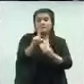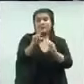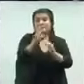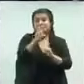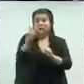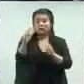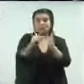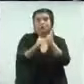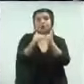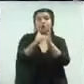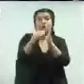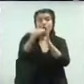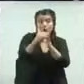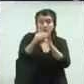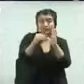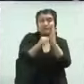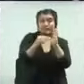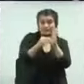millones de quetzales,